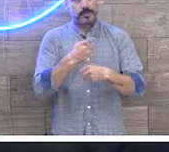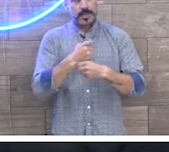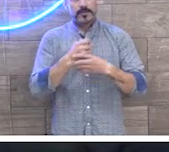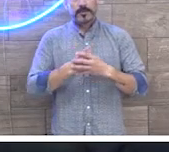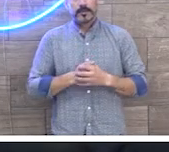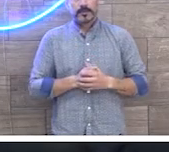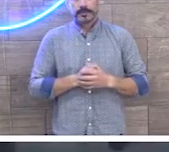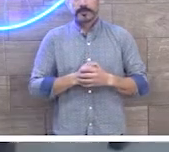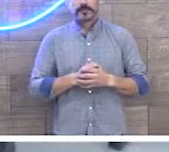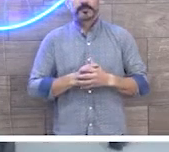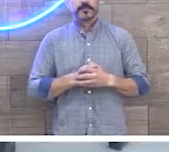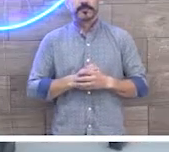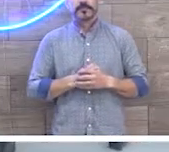les